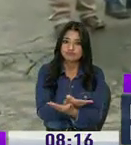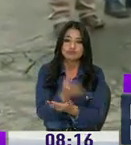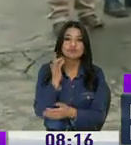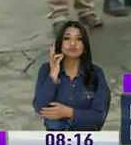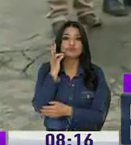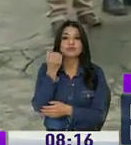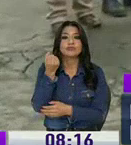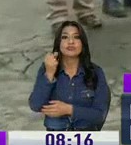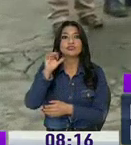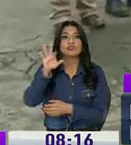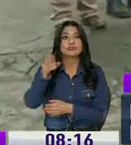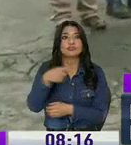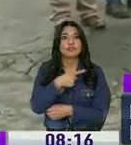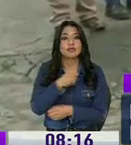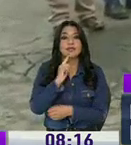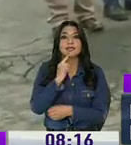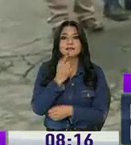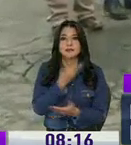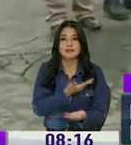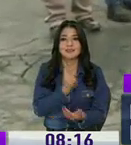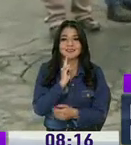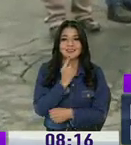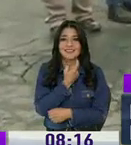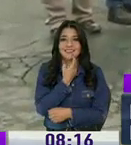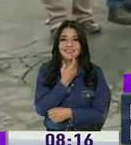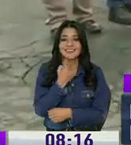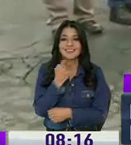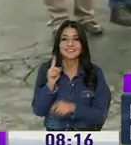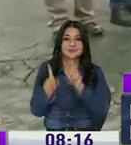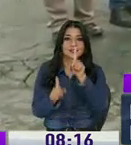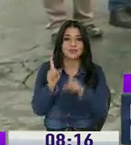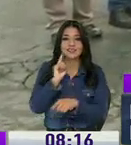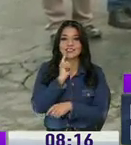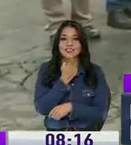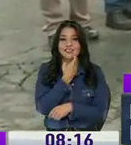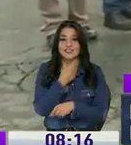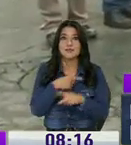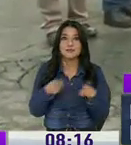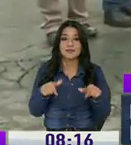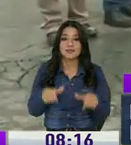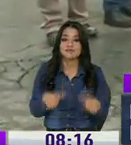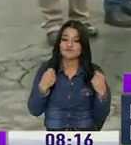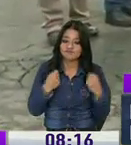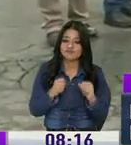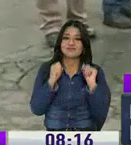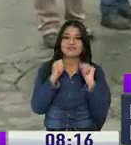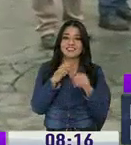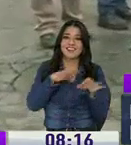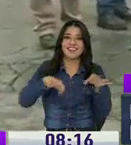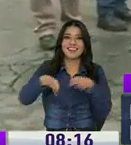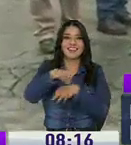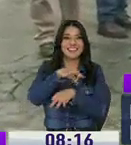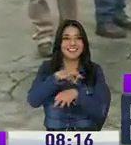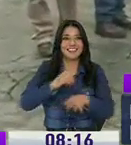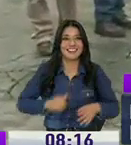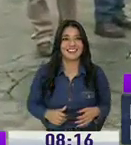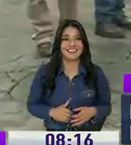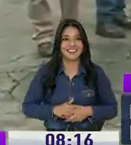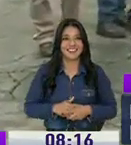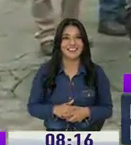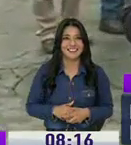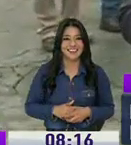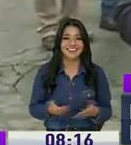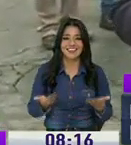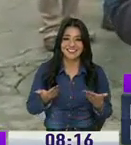Sofía Vintimilla, por acá lo extrañan mucho, estaban preocupados por ella, pero nosotros estamos haciendo lo posible para suplir en este reemplazo que